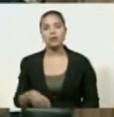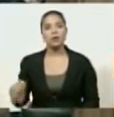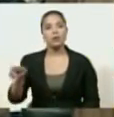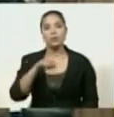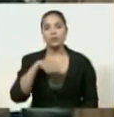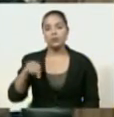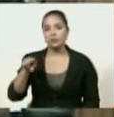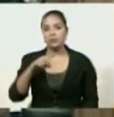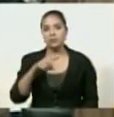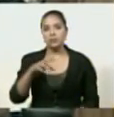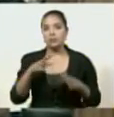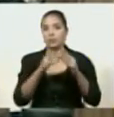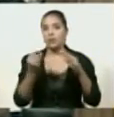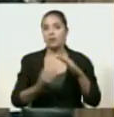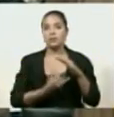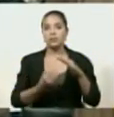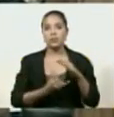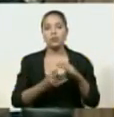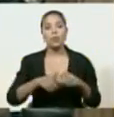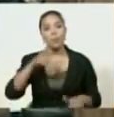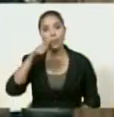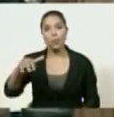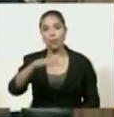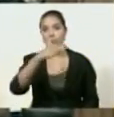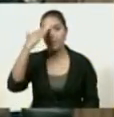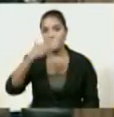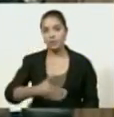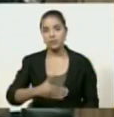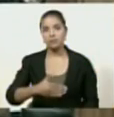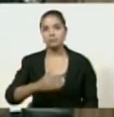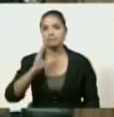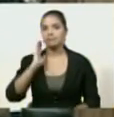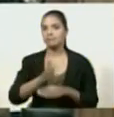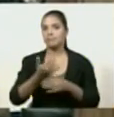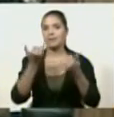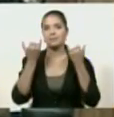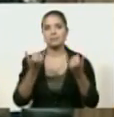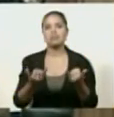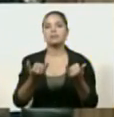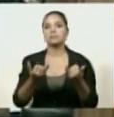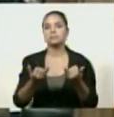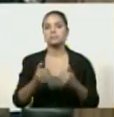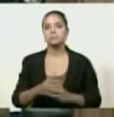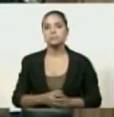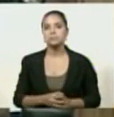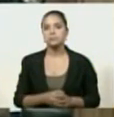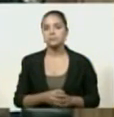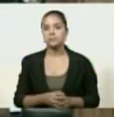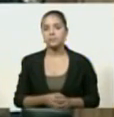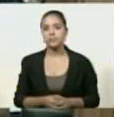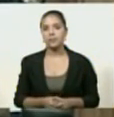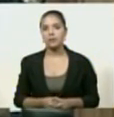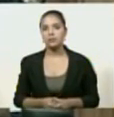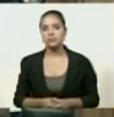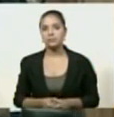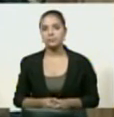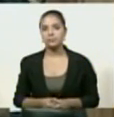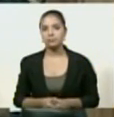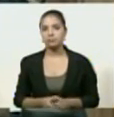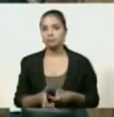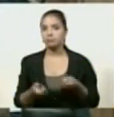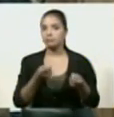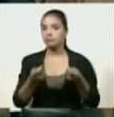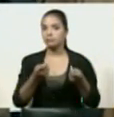autoridades competentes, civiles y militares, ejecutar las acciones de coerción pertinentes a fin de